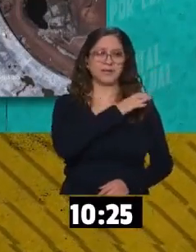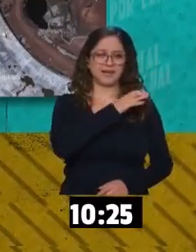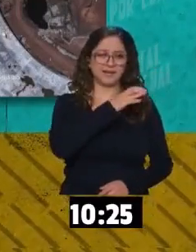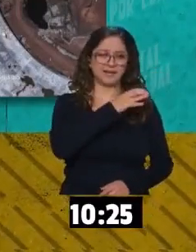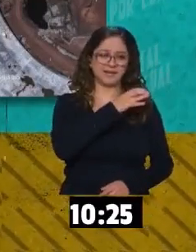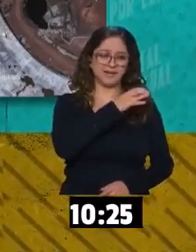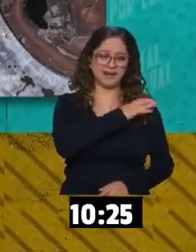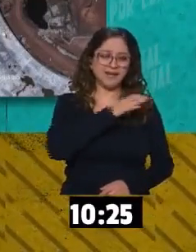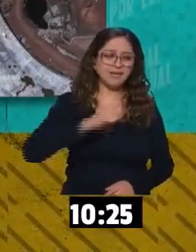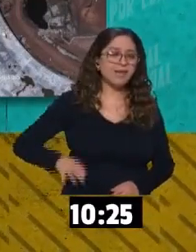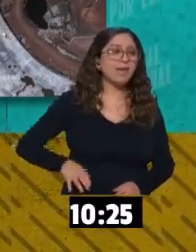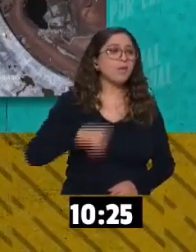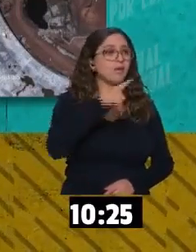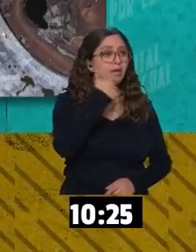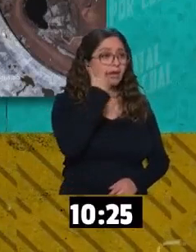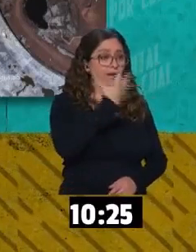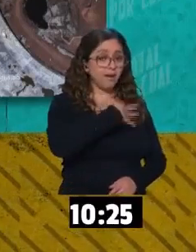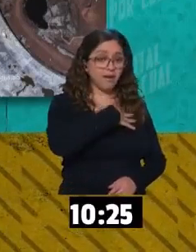presidente López Obrador.